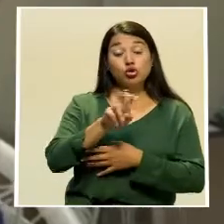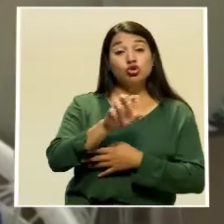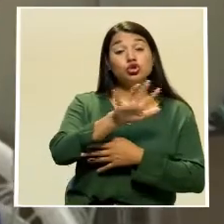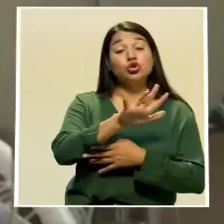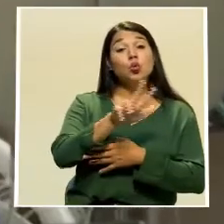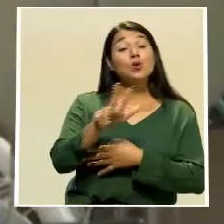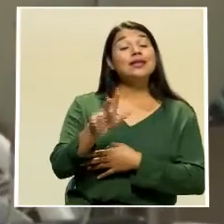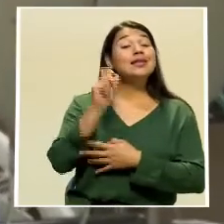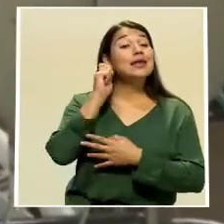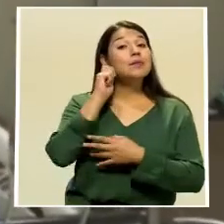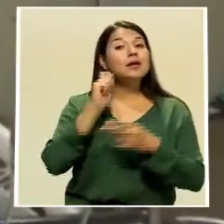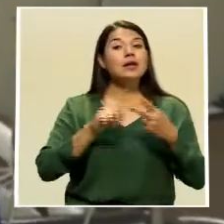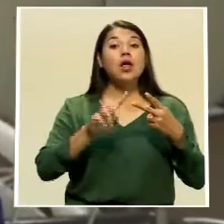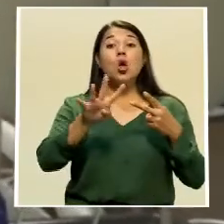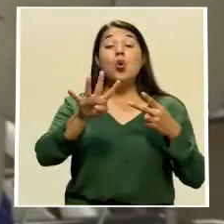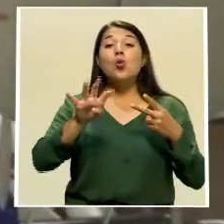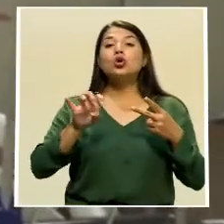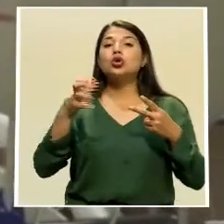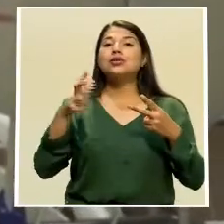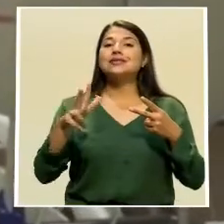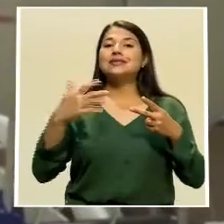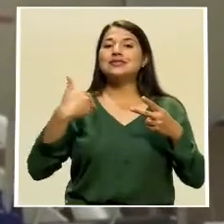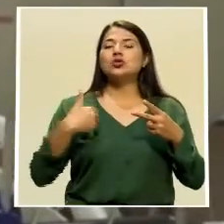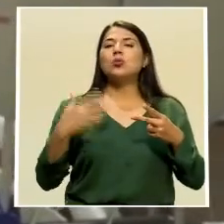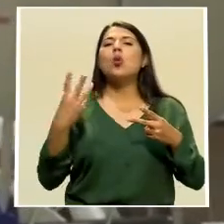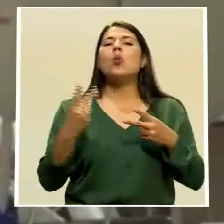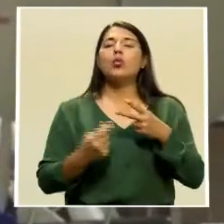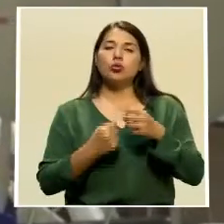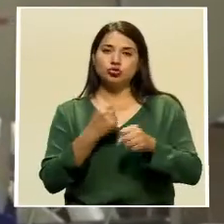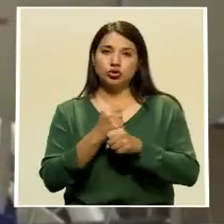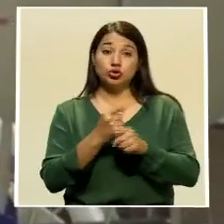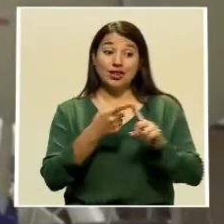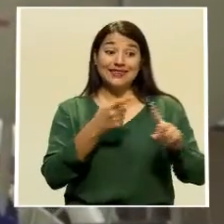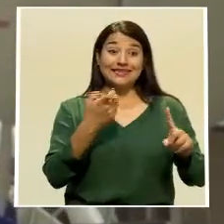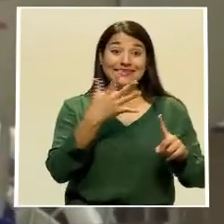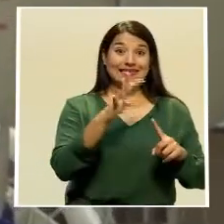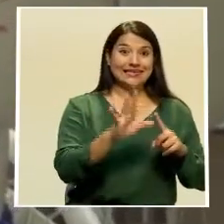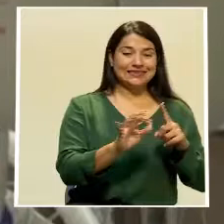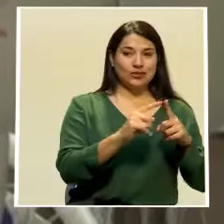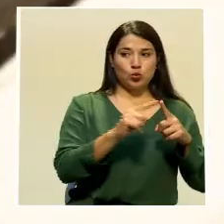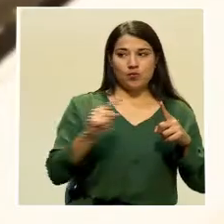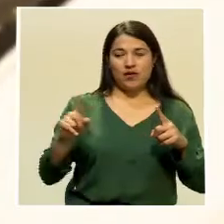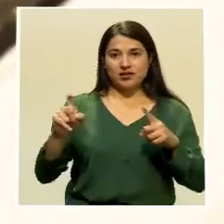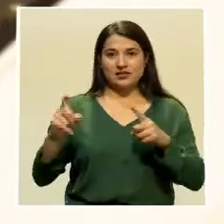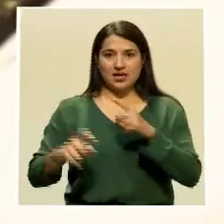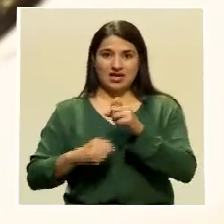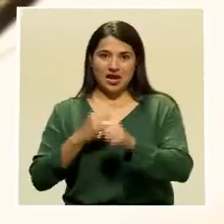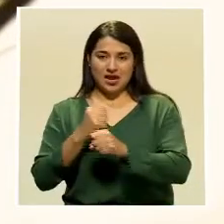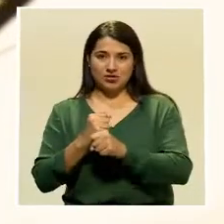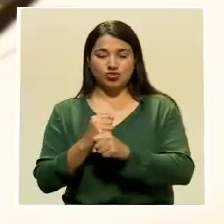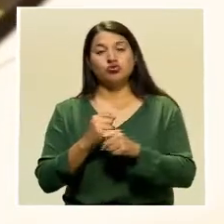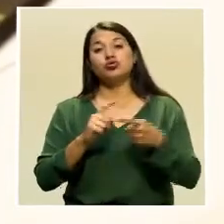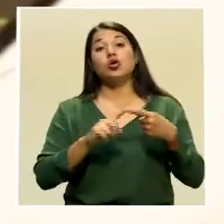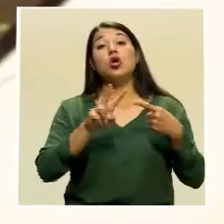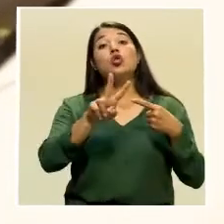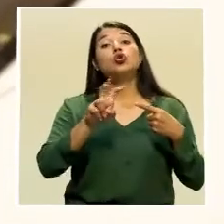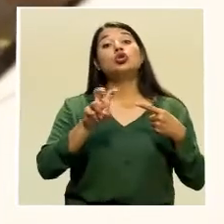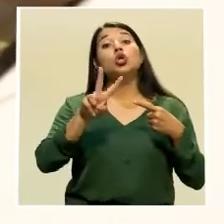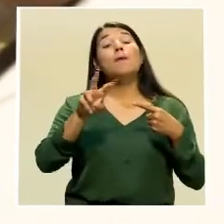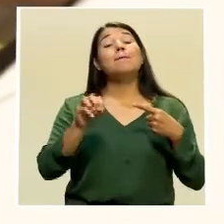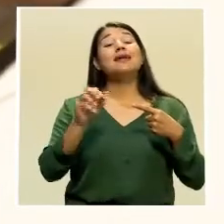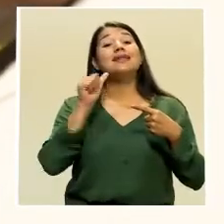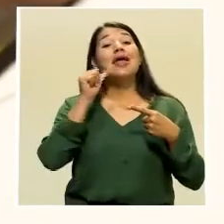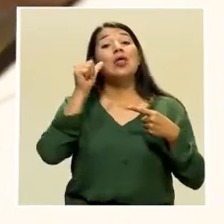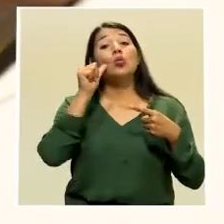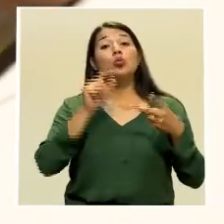y 413 hombres con un rango de edad de 19 a 100 años, y por edad son 220 adultos